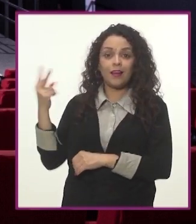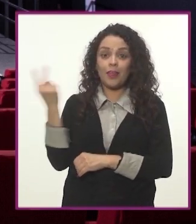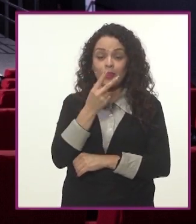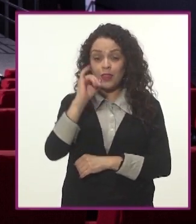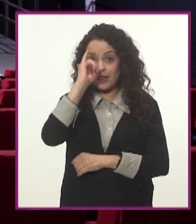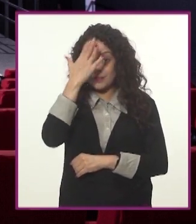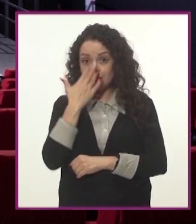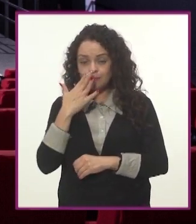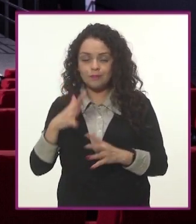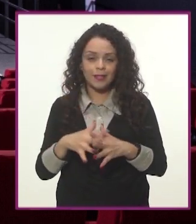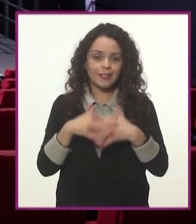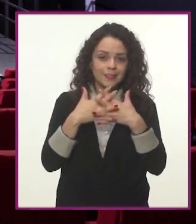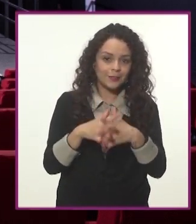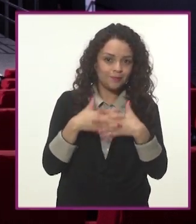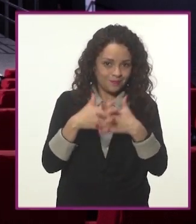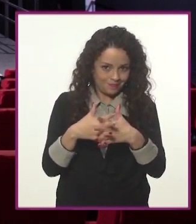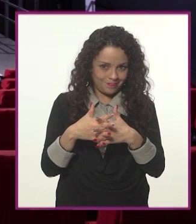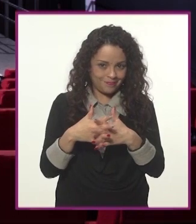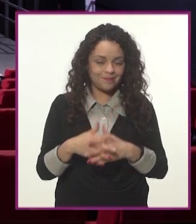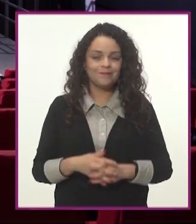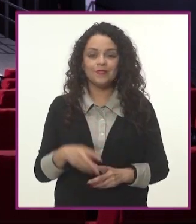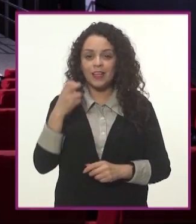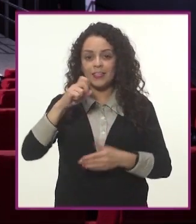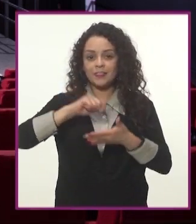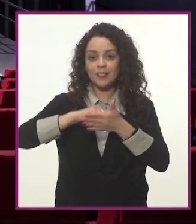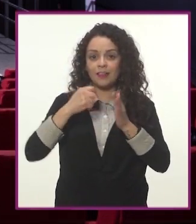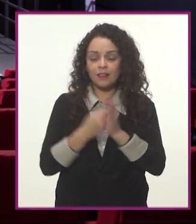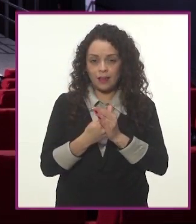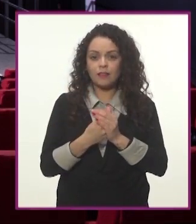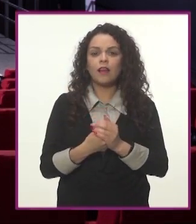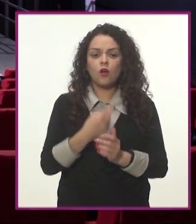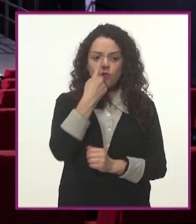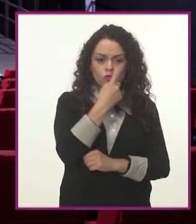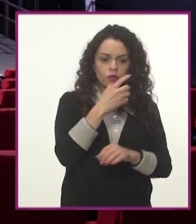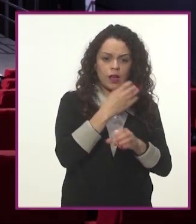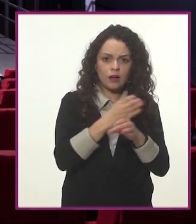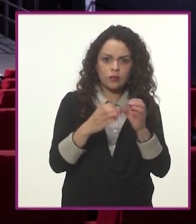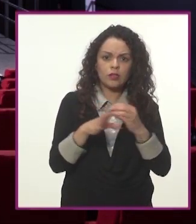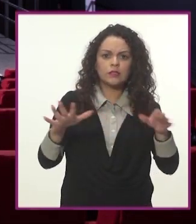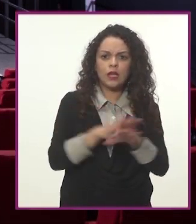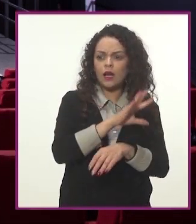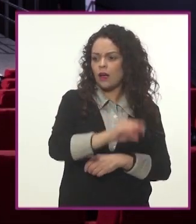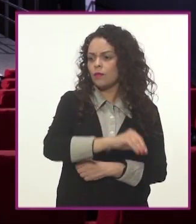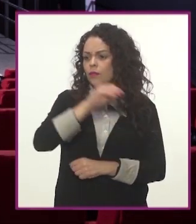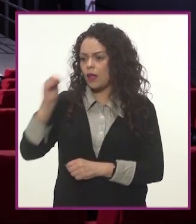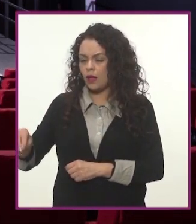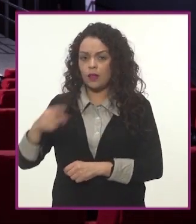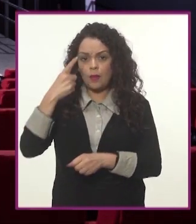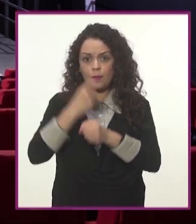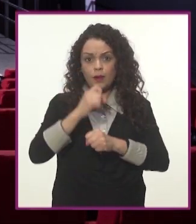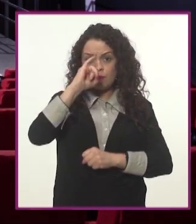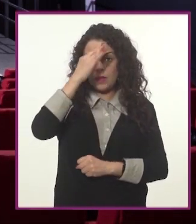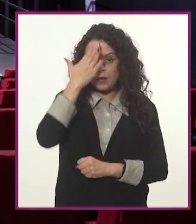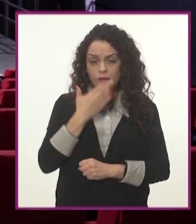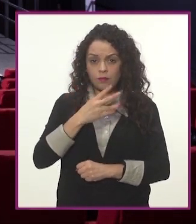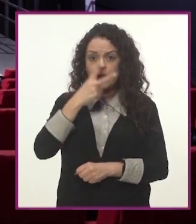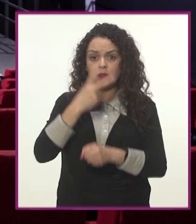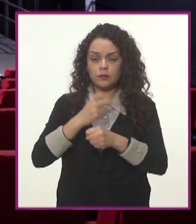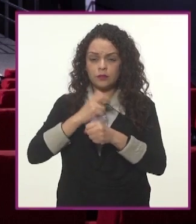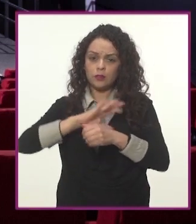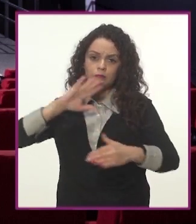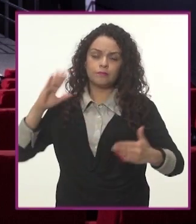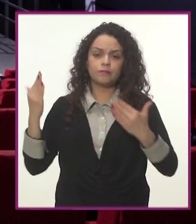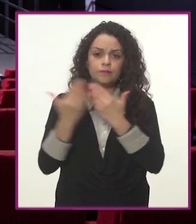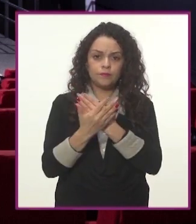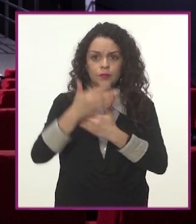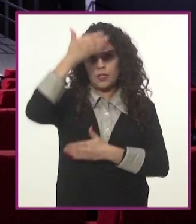se mezclan. Esta técnica consiste en pasar de un plano a otro, invadiendo la primera imagen con la segunda de arriba a abajo, de un lado